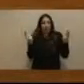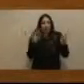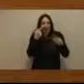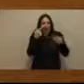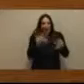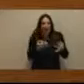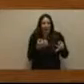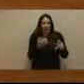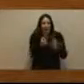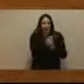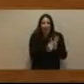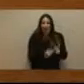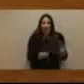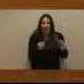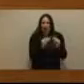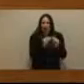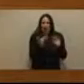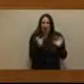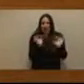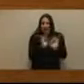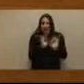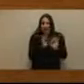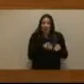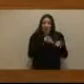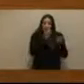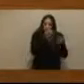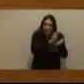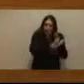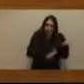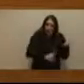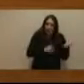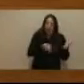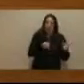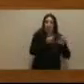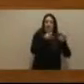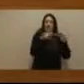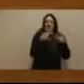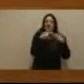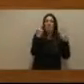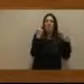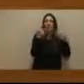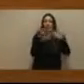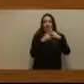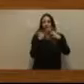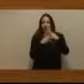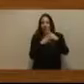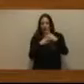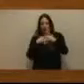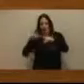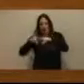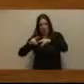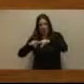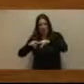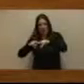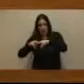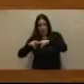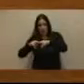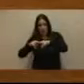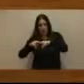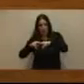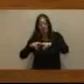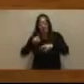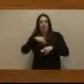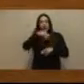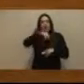coincida. Cuenta cómo la empresa pública sistemáticamente facturaba además al Principado. Cómo no cuadra los